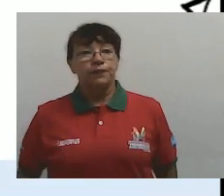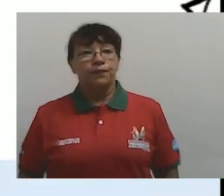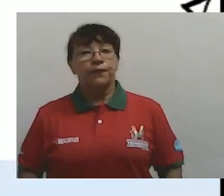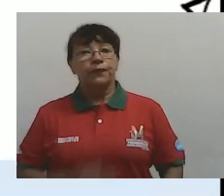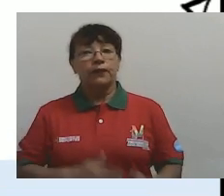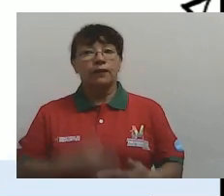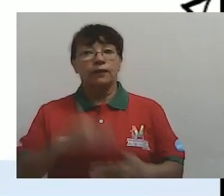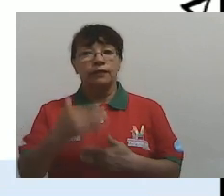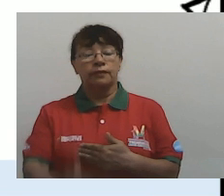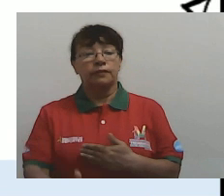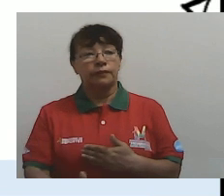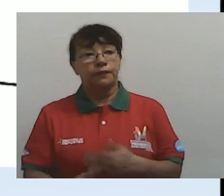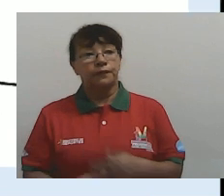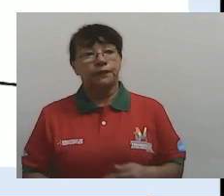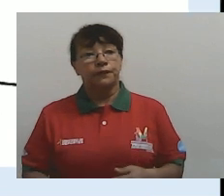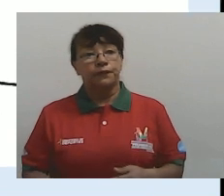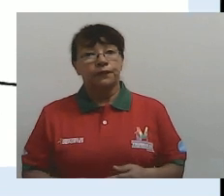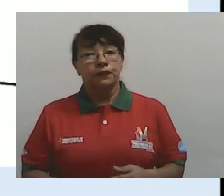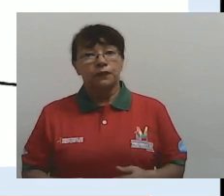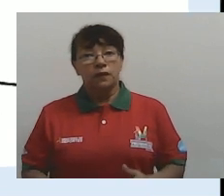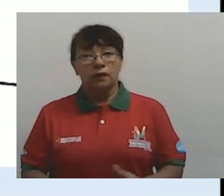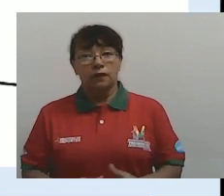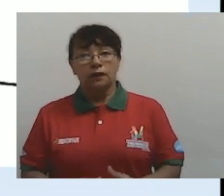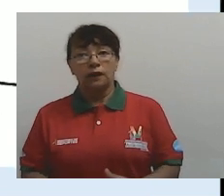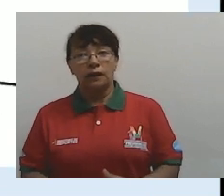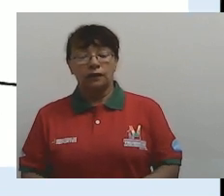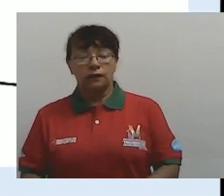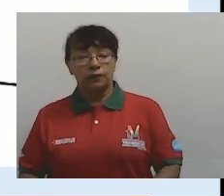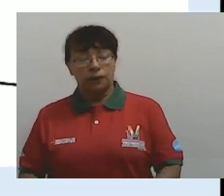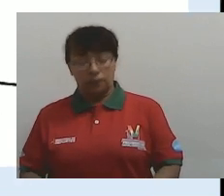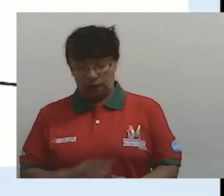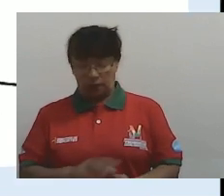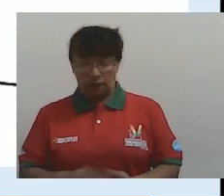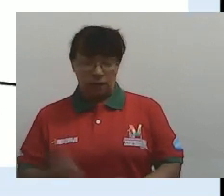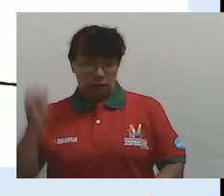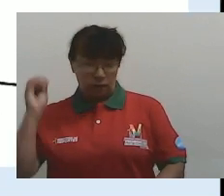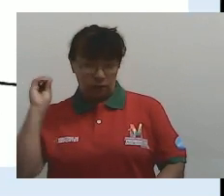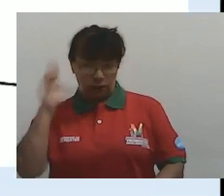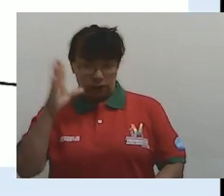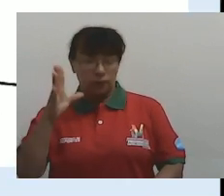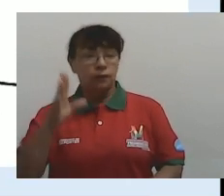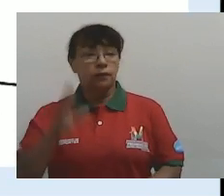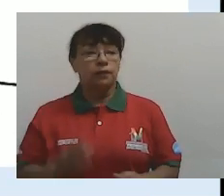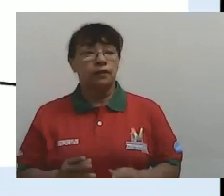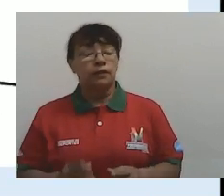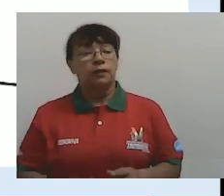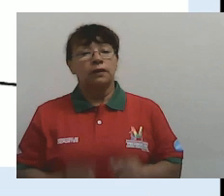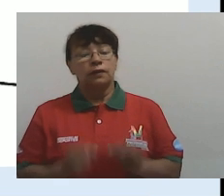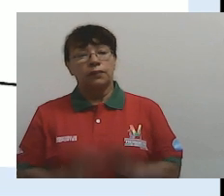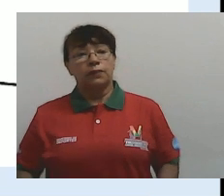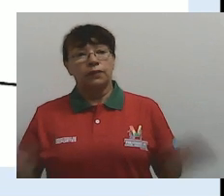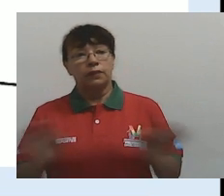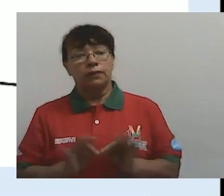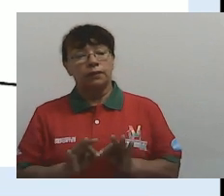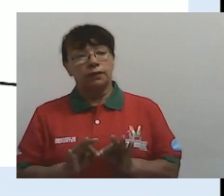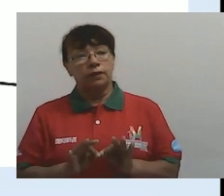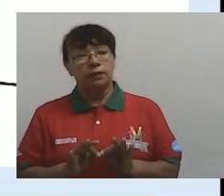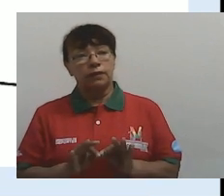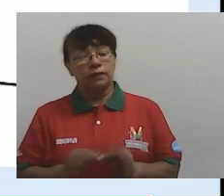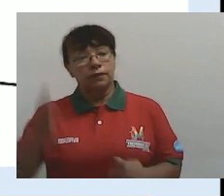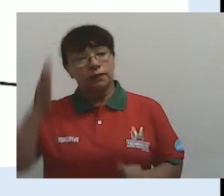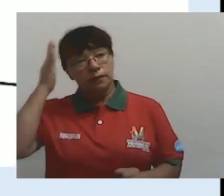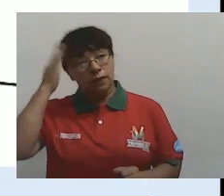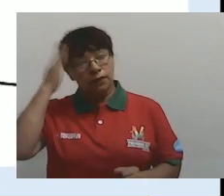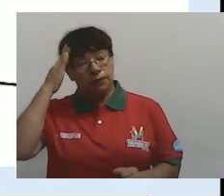evento, el lanzamiento del Vortex. En el lanzamiento de Vortex es importante saber que